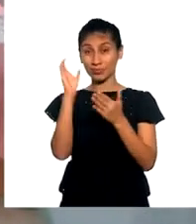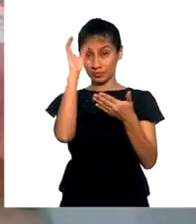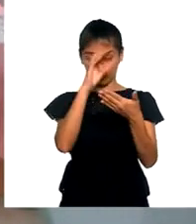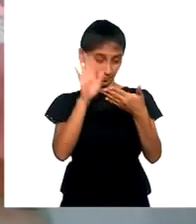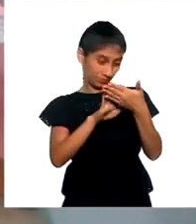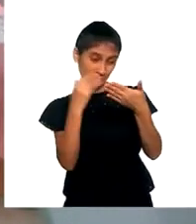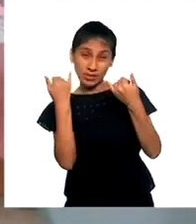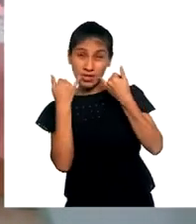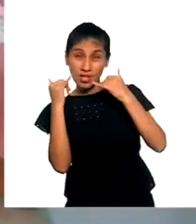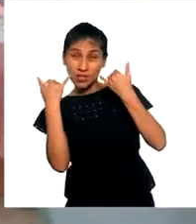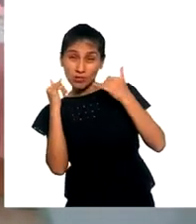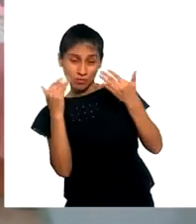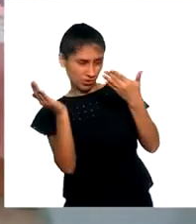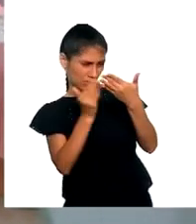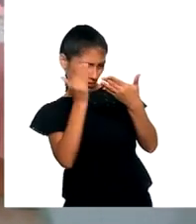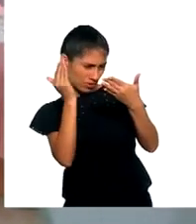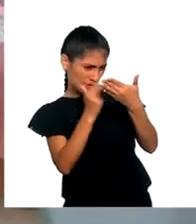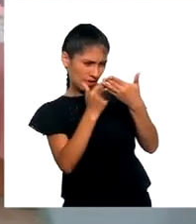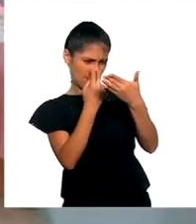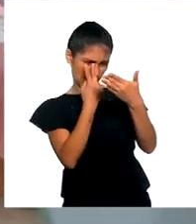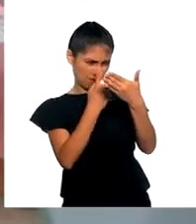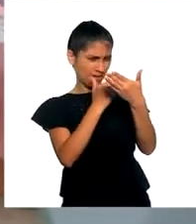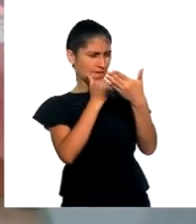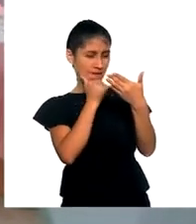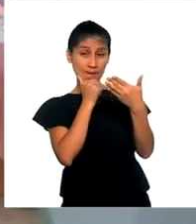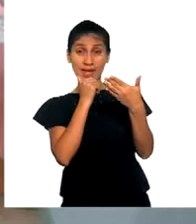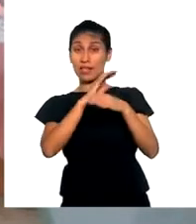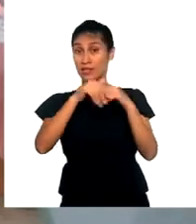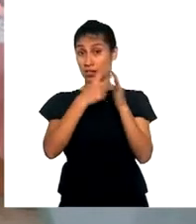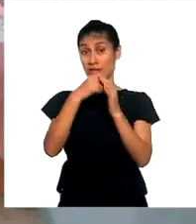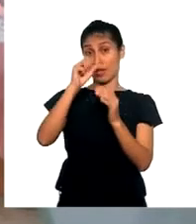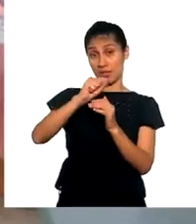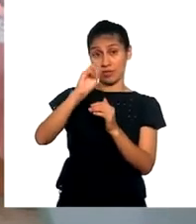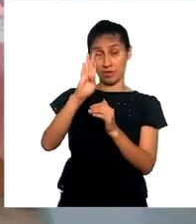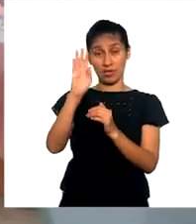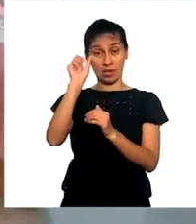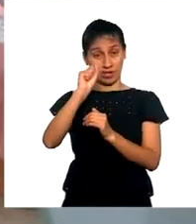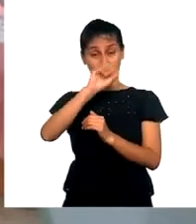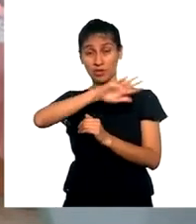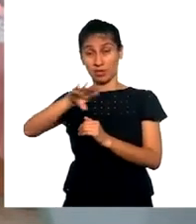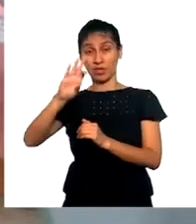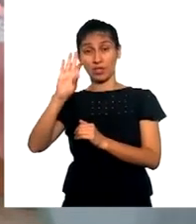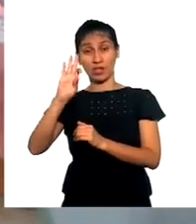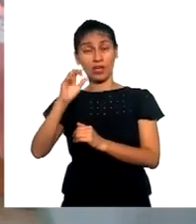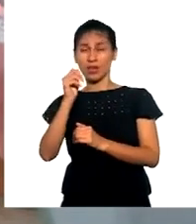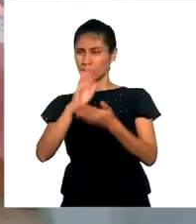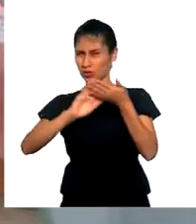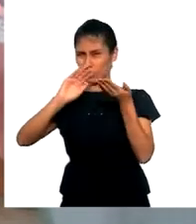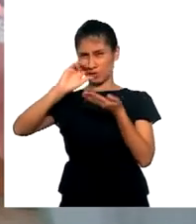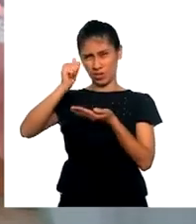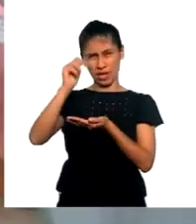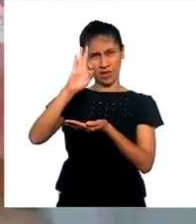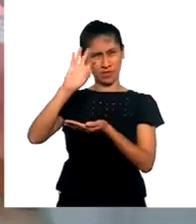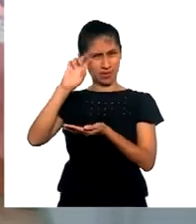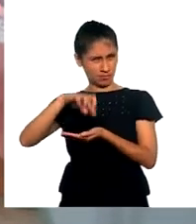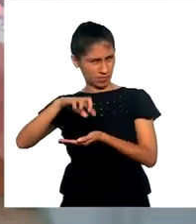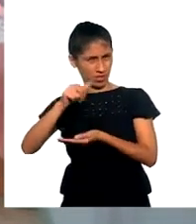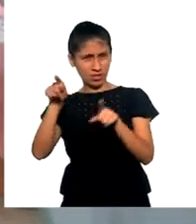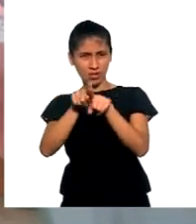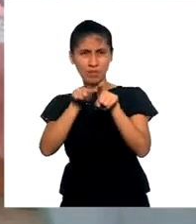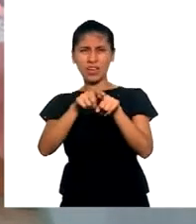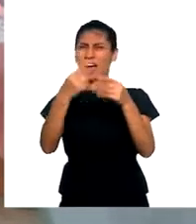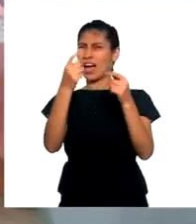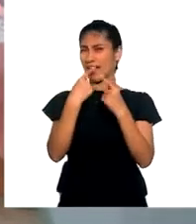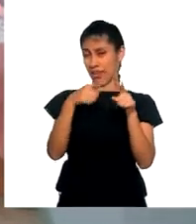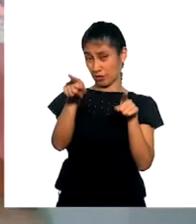encontré que según la superintendencia de banca seguros y afp existen dos tipos de ahorros por un lado el llamado ahorro formal